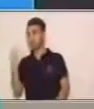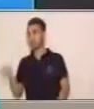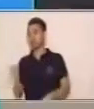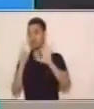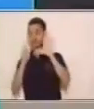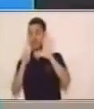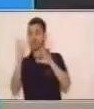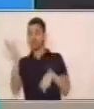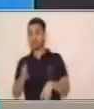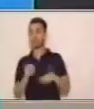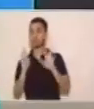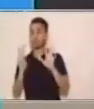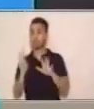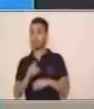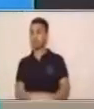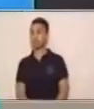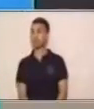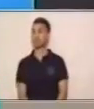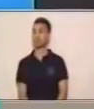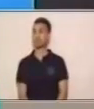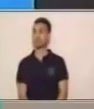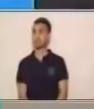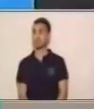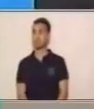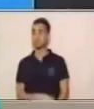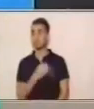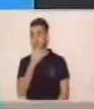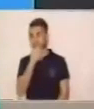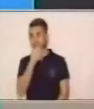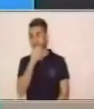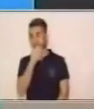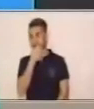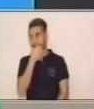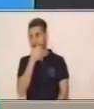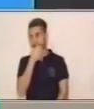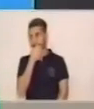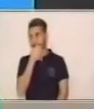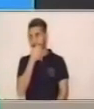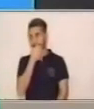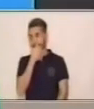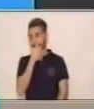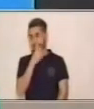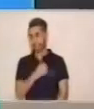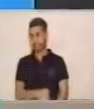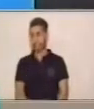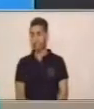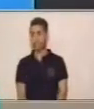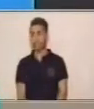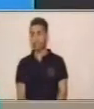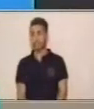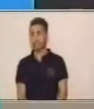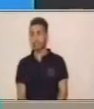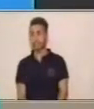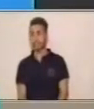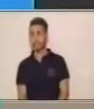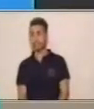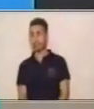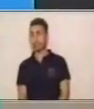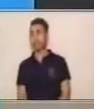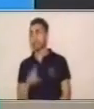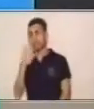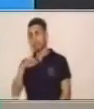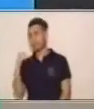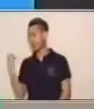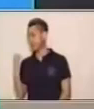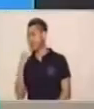6 séptimos. Correcto, muy bien. Ahora pasemos a resolver estas